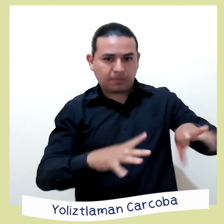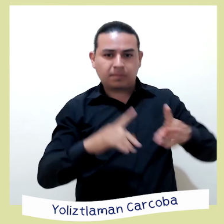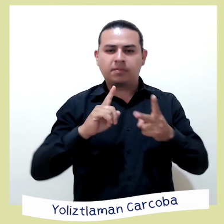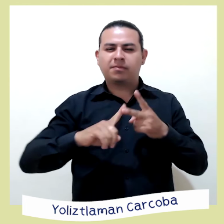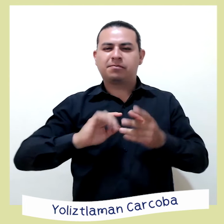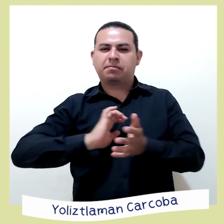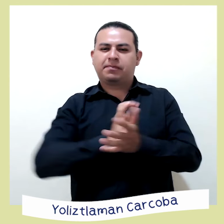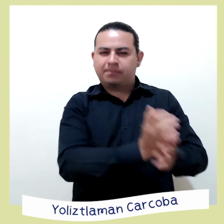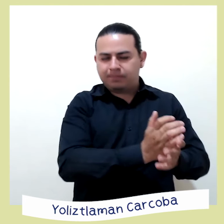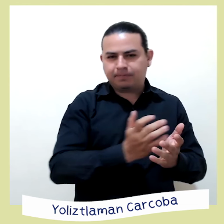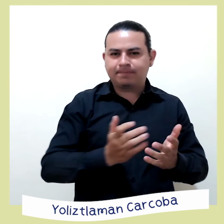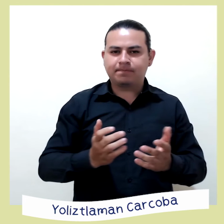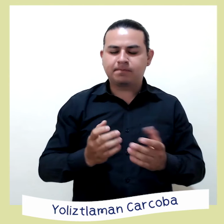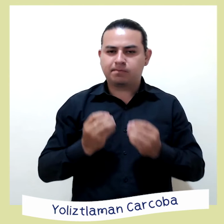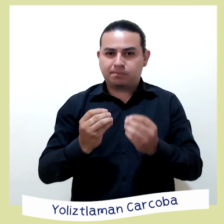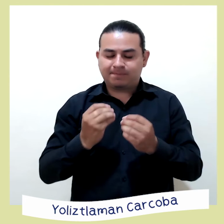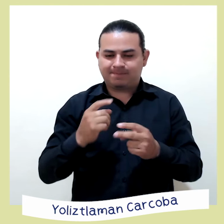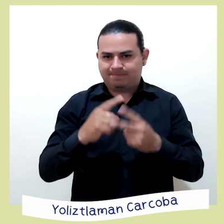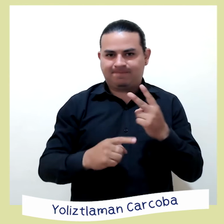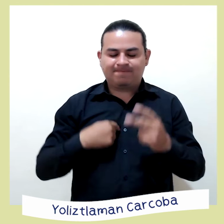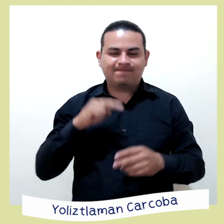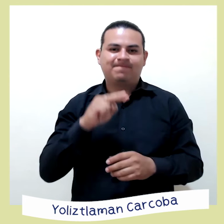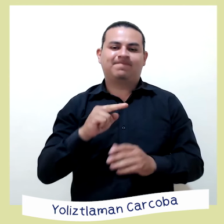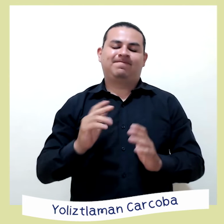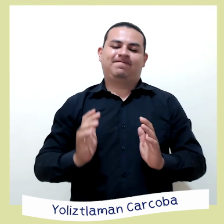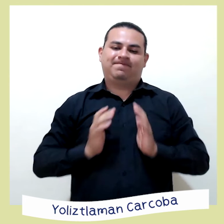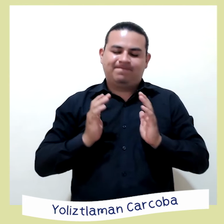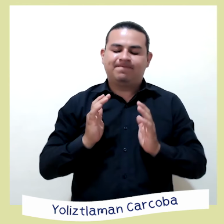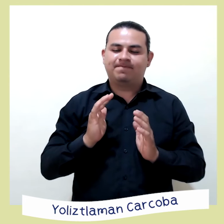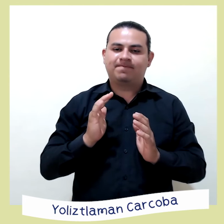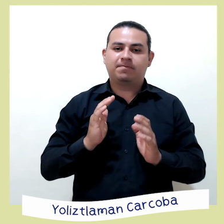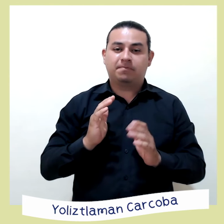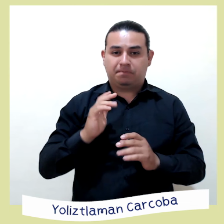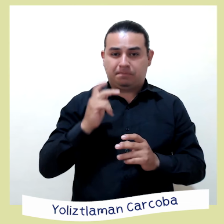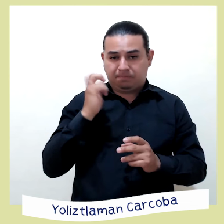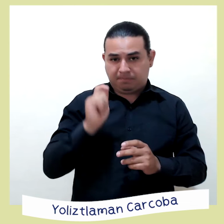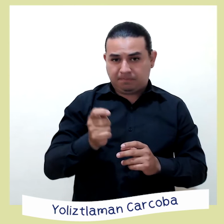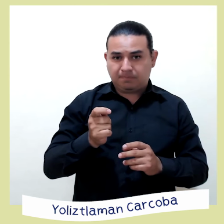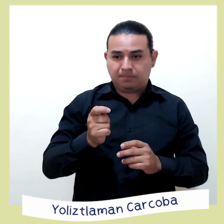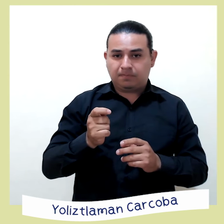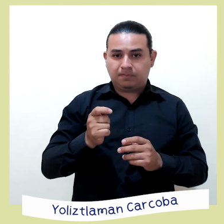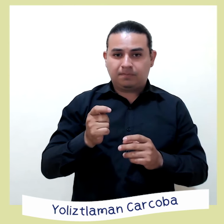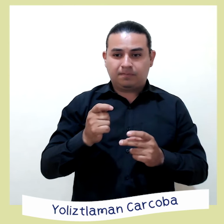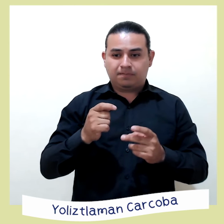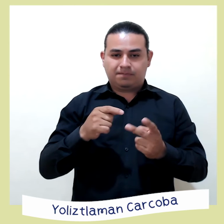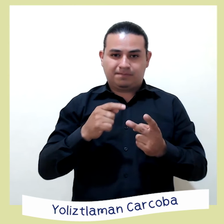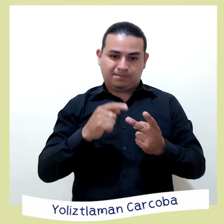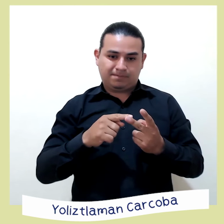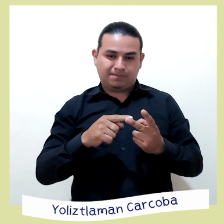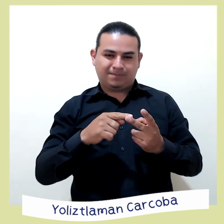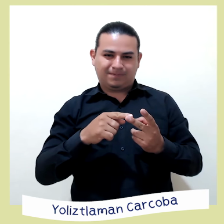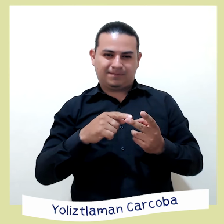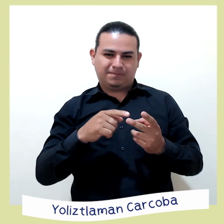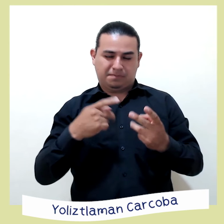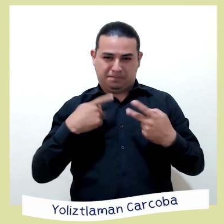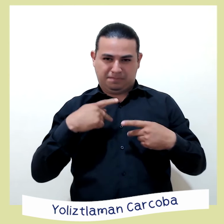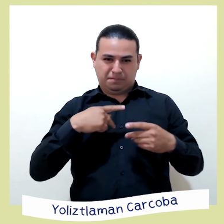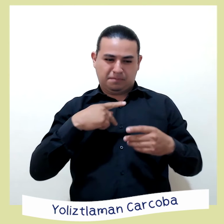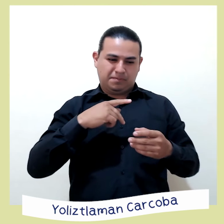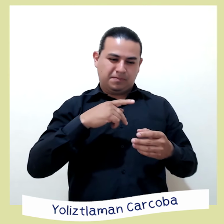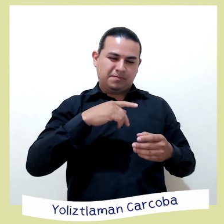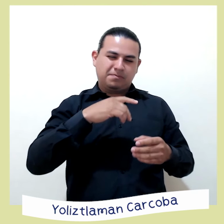edad, que es el abandono y la soledad, que padecen todos los seres humanos